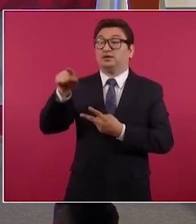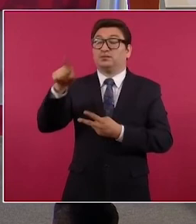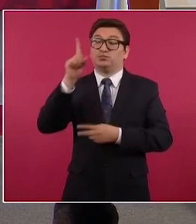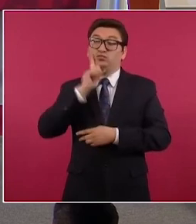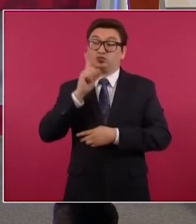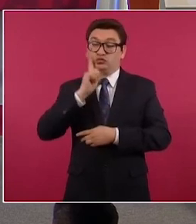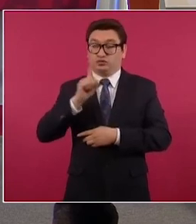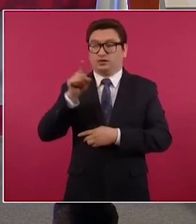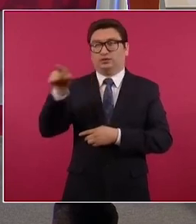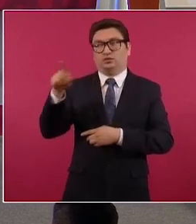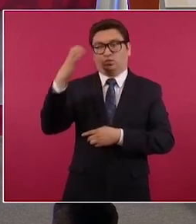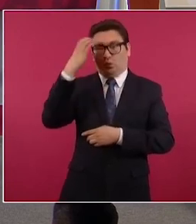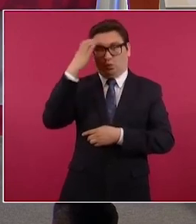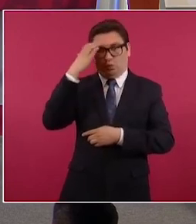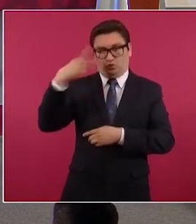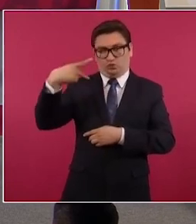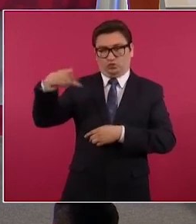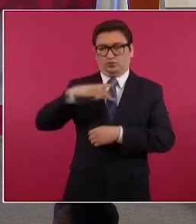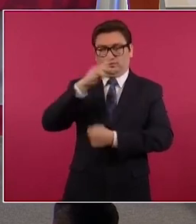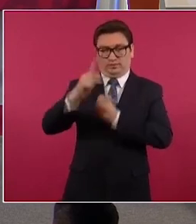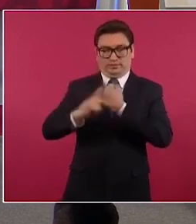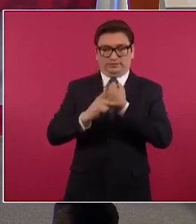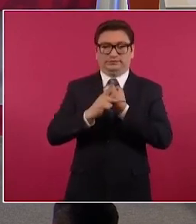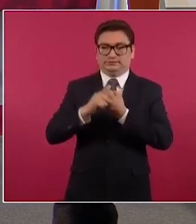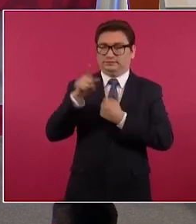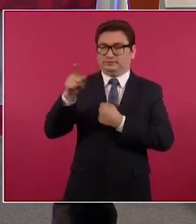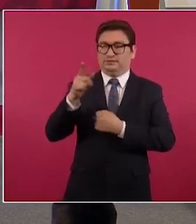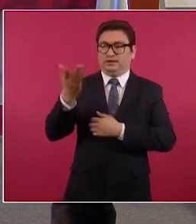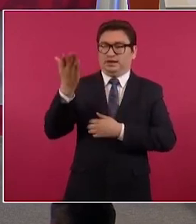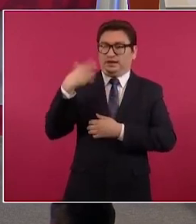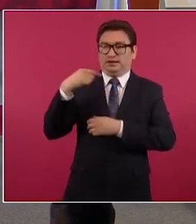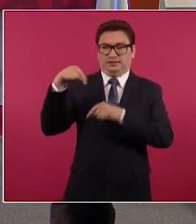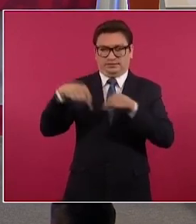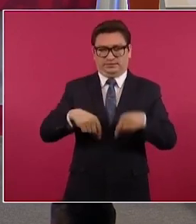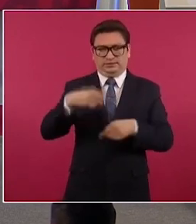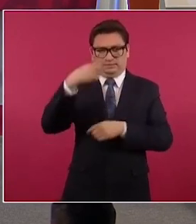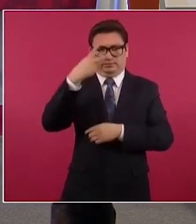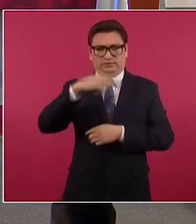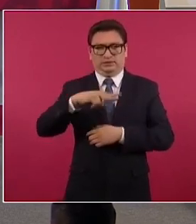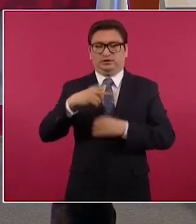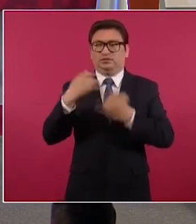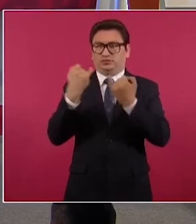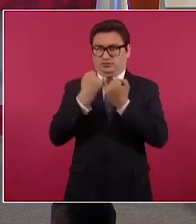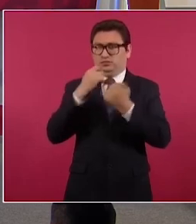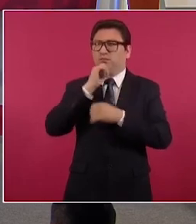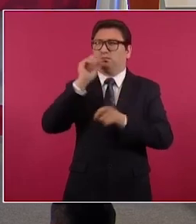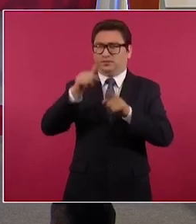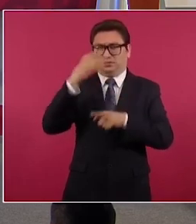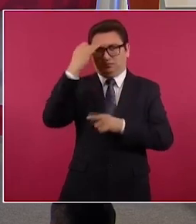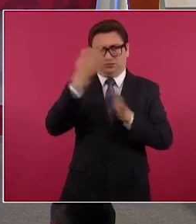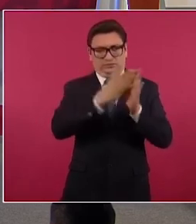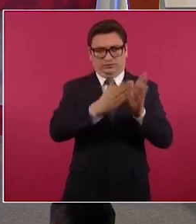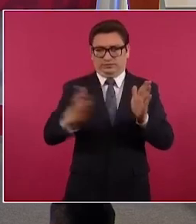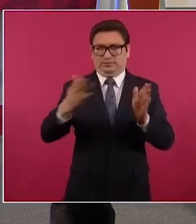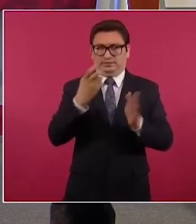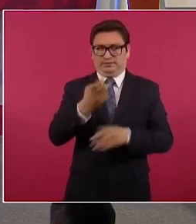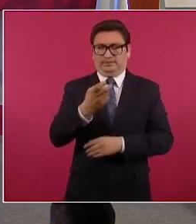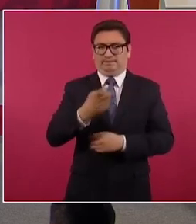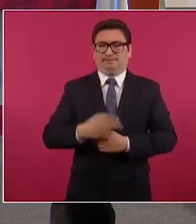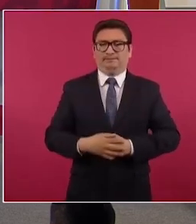conocida en tu país, quien estuvo también en México en ese tiempo.